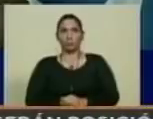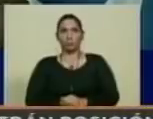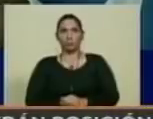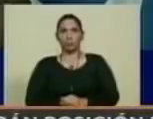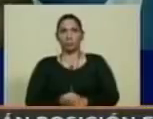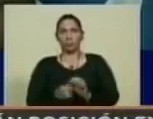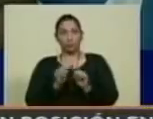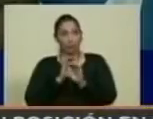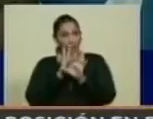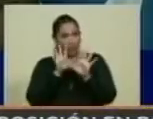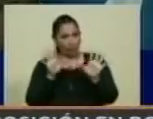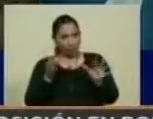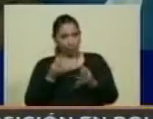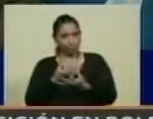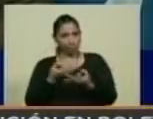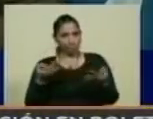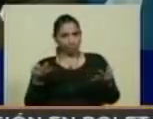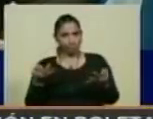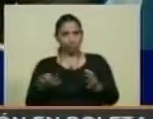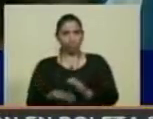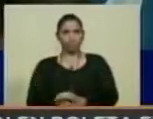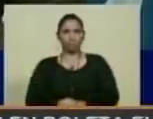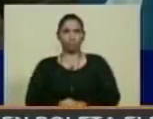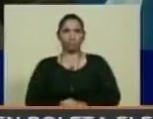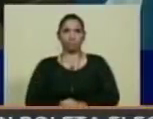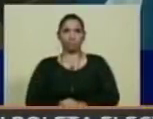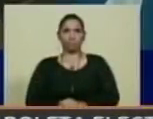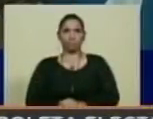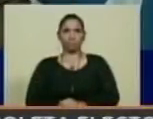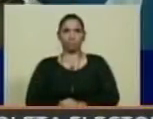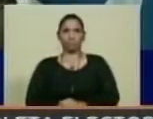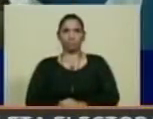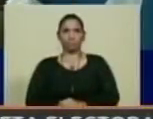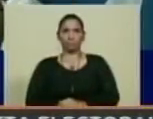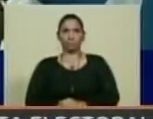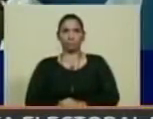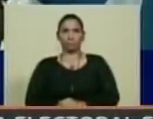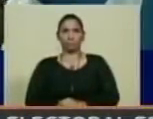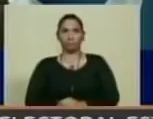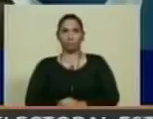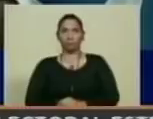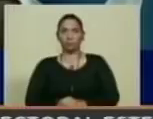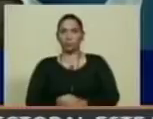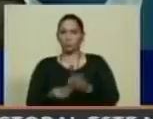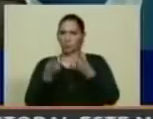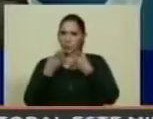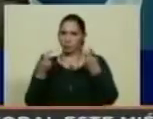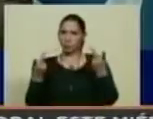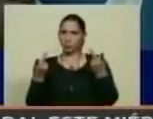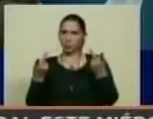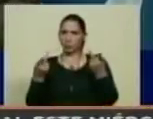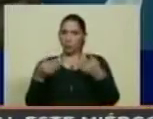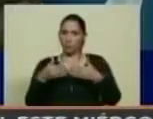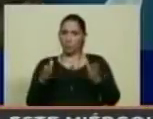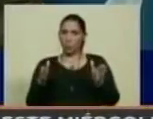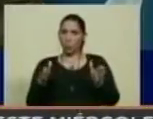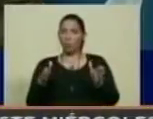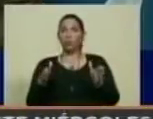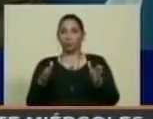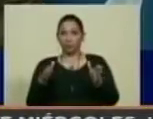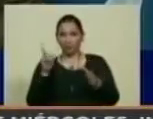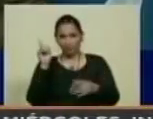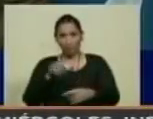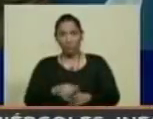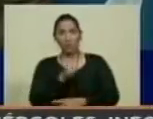clara, diáfana, para que el conocimiento no solo de la opinión pública, sino de la comunidad nacional e